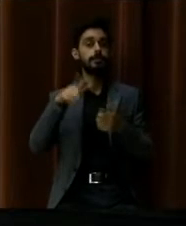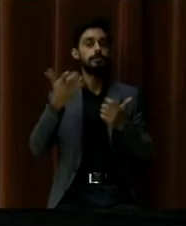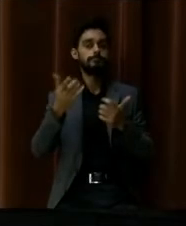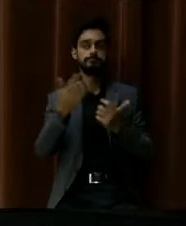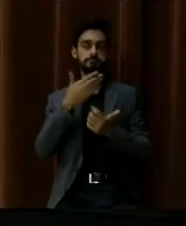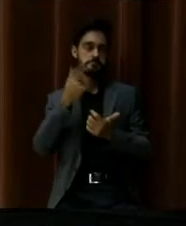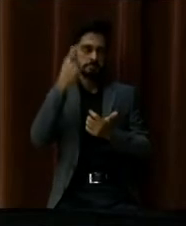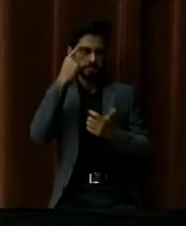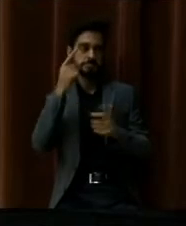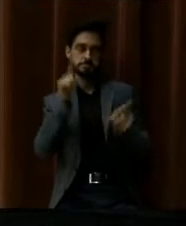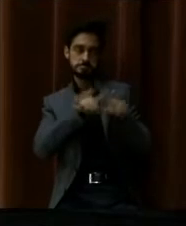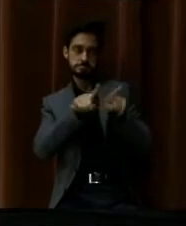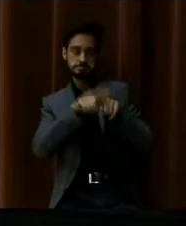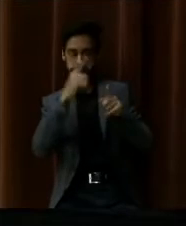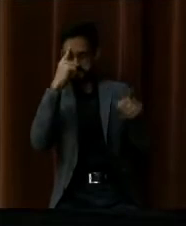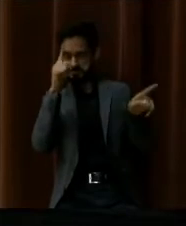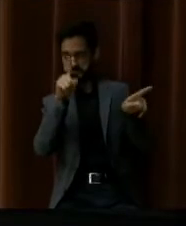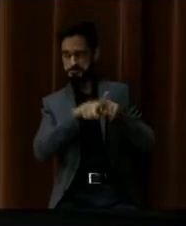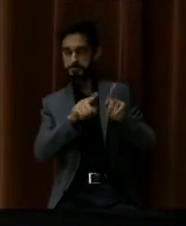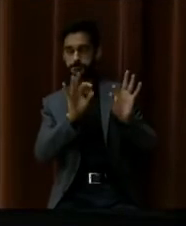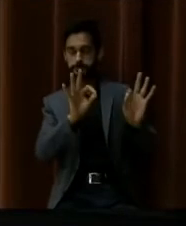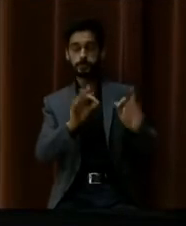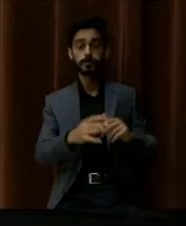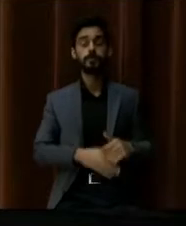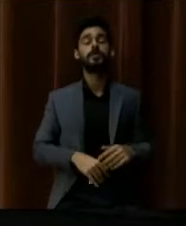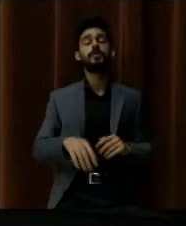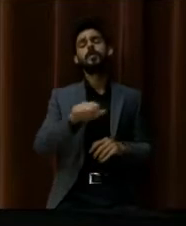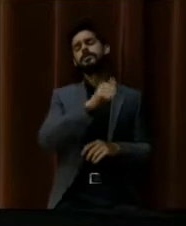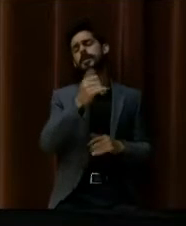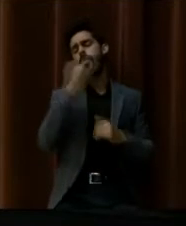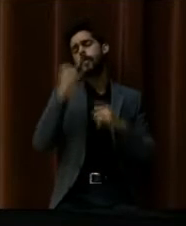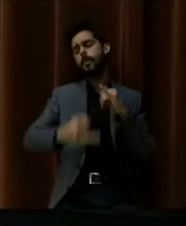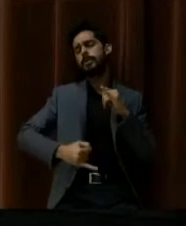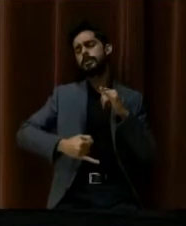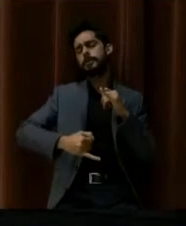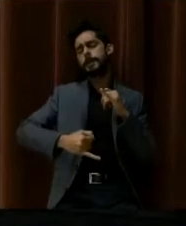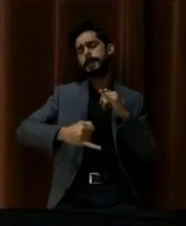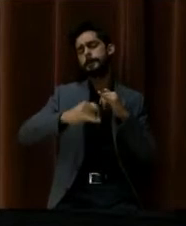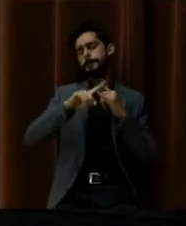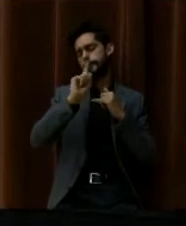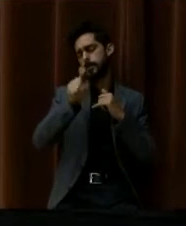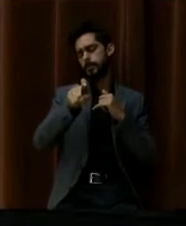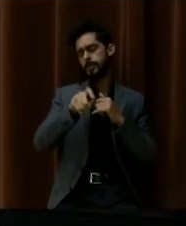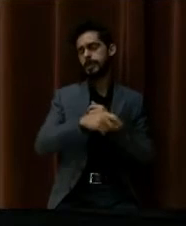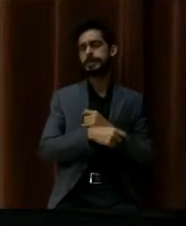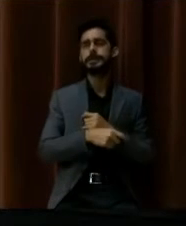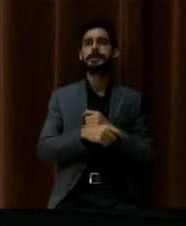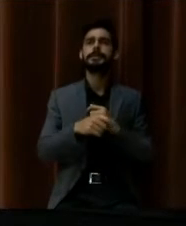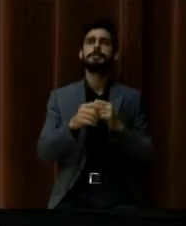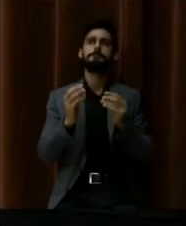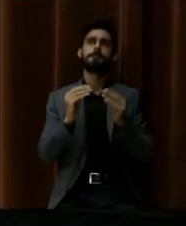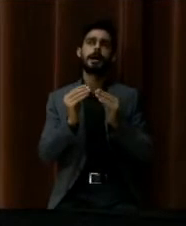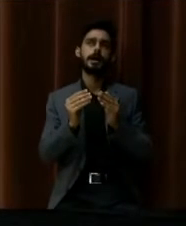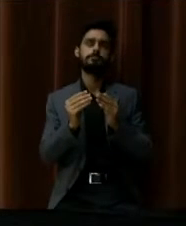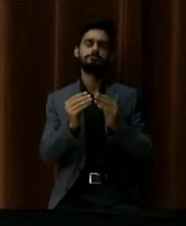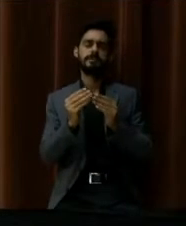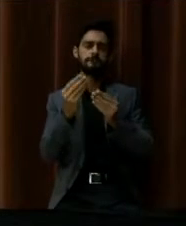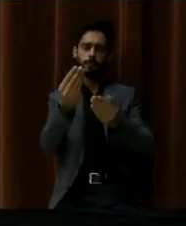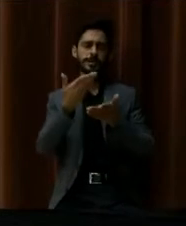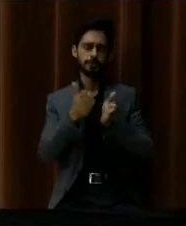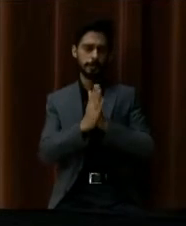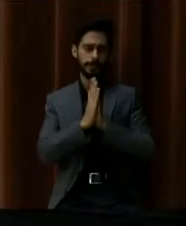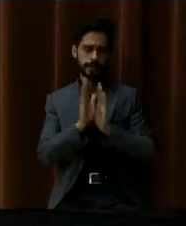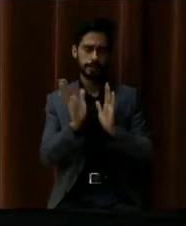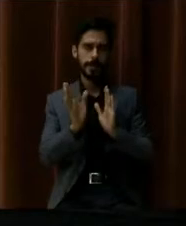una última pregunta secretario y esta pregunta más que una pregunta de petición de información es una pregunta